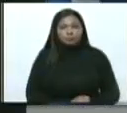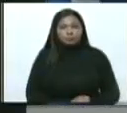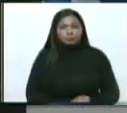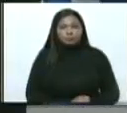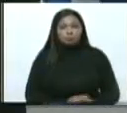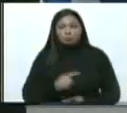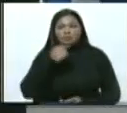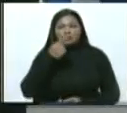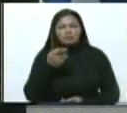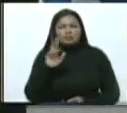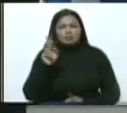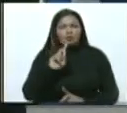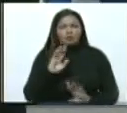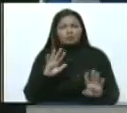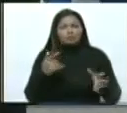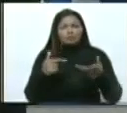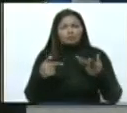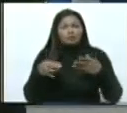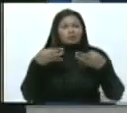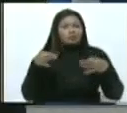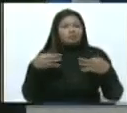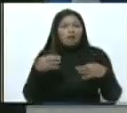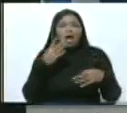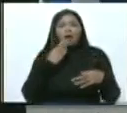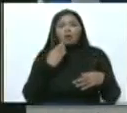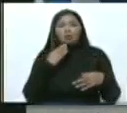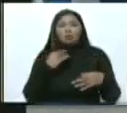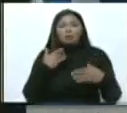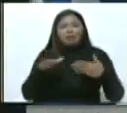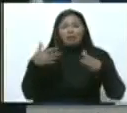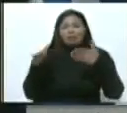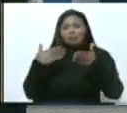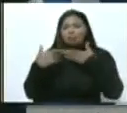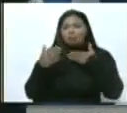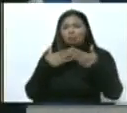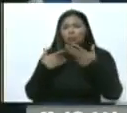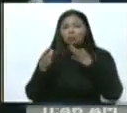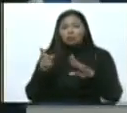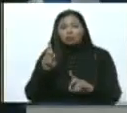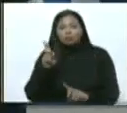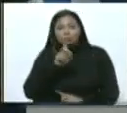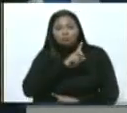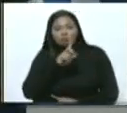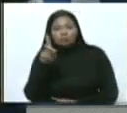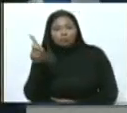Ustedes dirán, no, eso es un material como acostumbramos a una chatarra inservible oxidada. No,